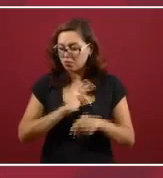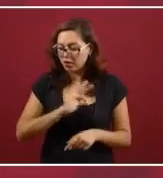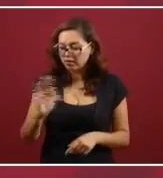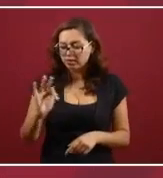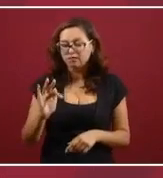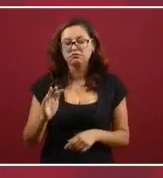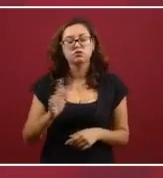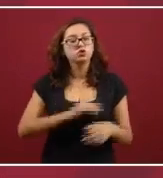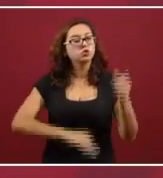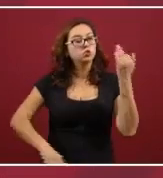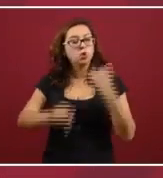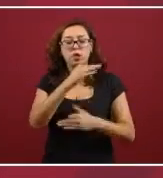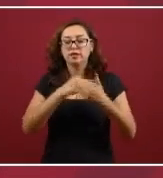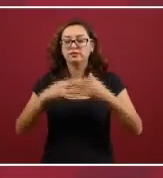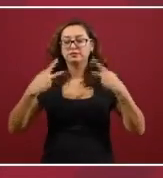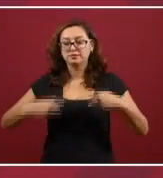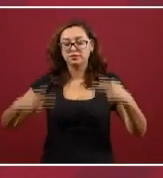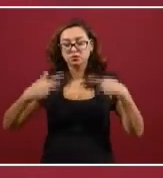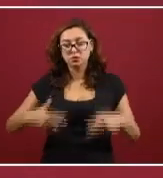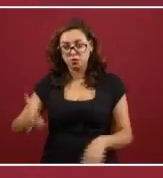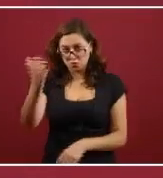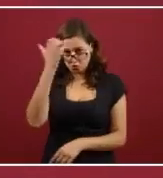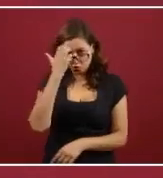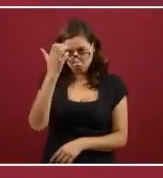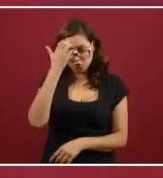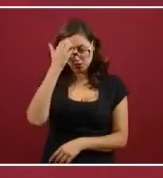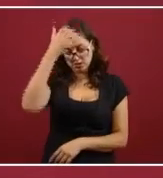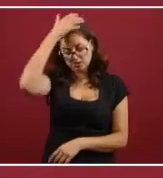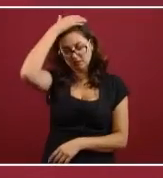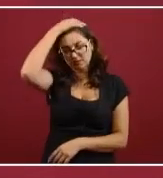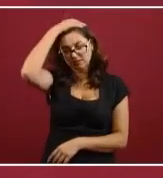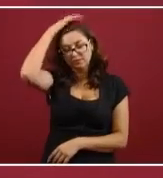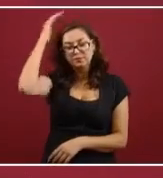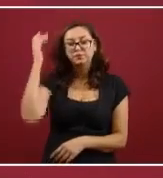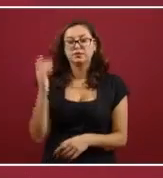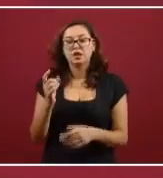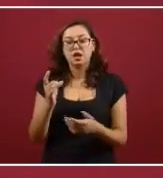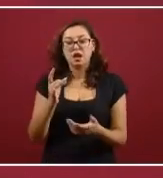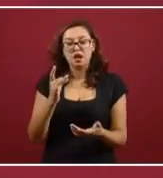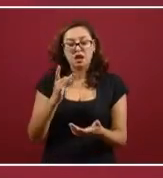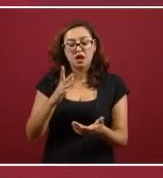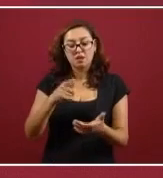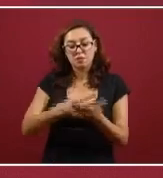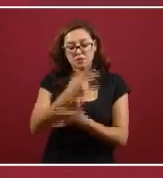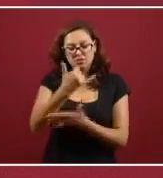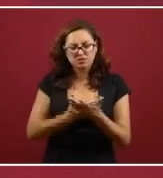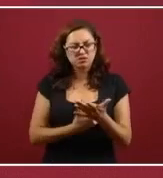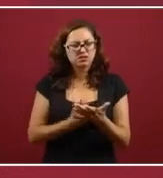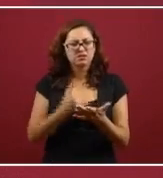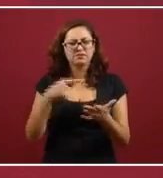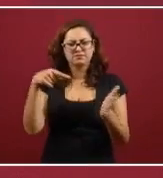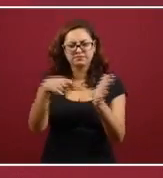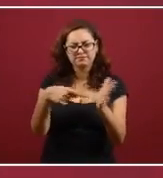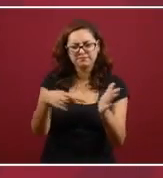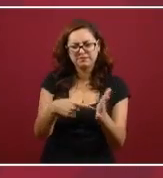todos conozcan cuál es el proyecto. de nación,